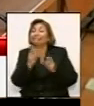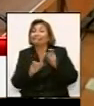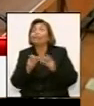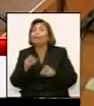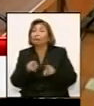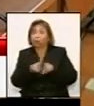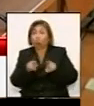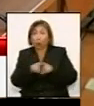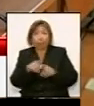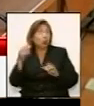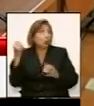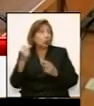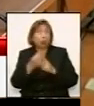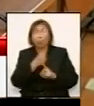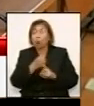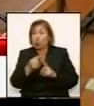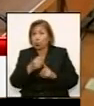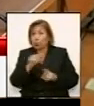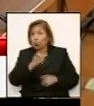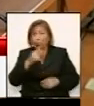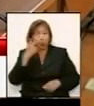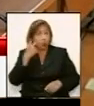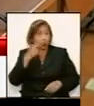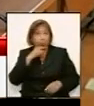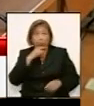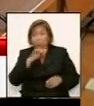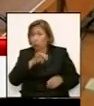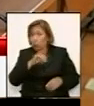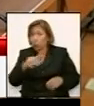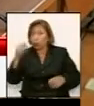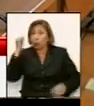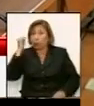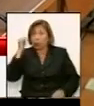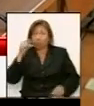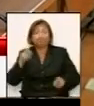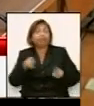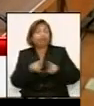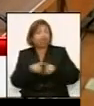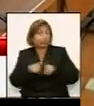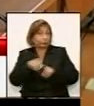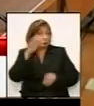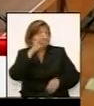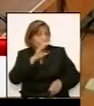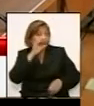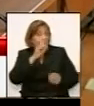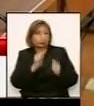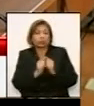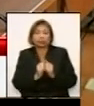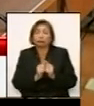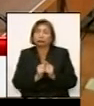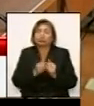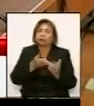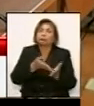también se traslada a espacios virtuales, y también bajo un enfoque de derechos que busca entender cómo la violencia en